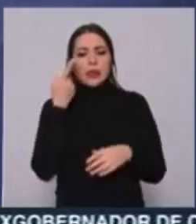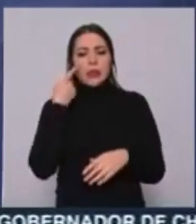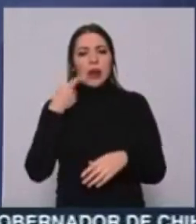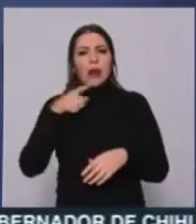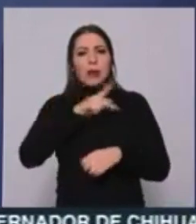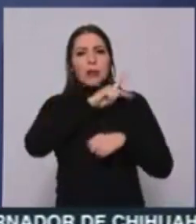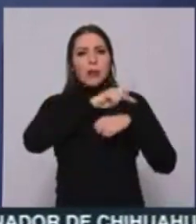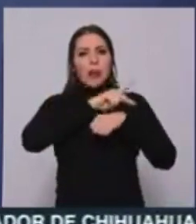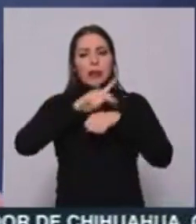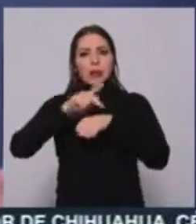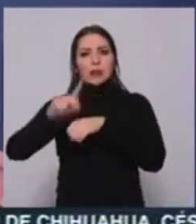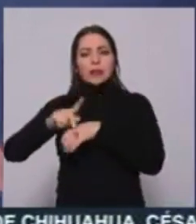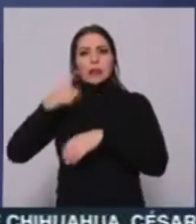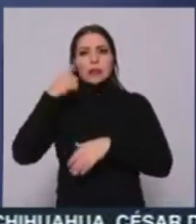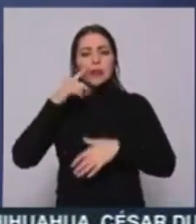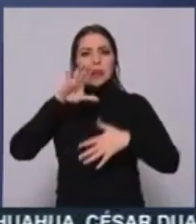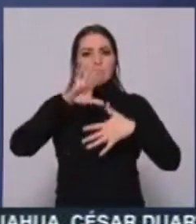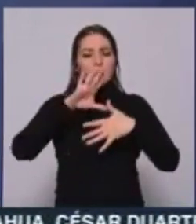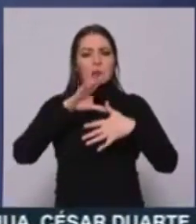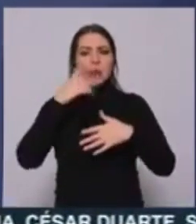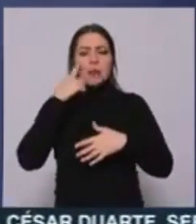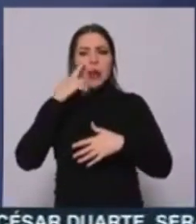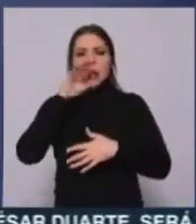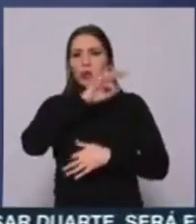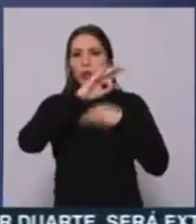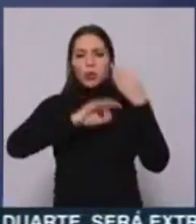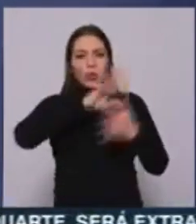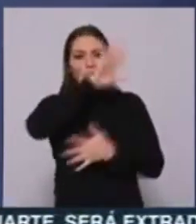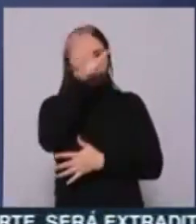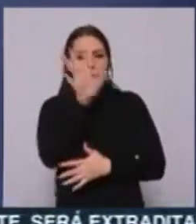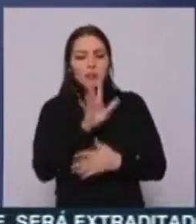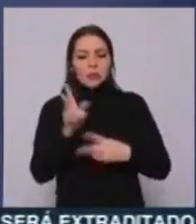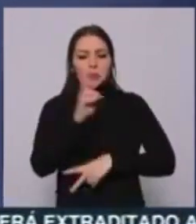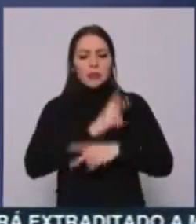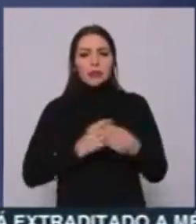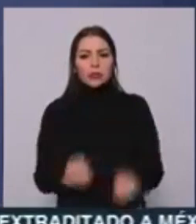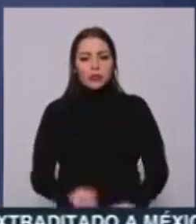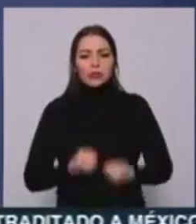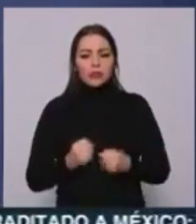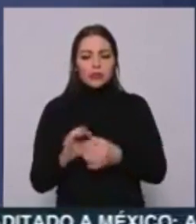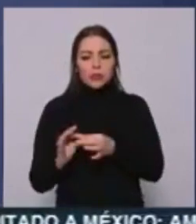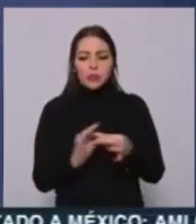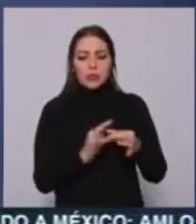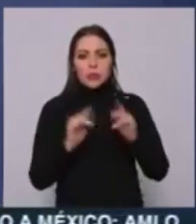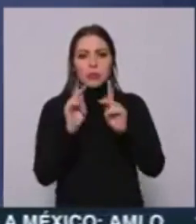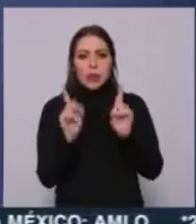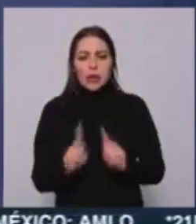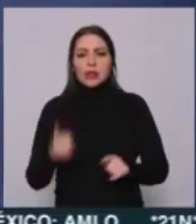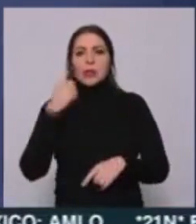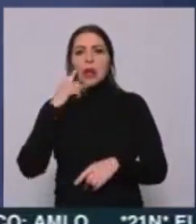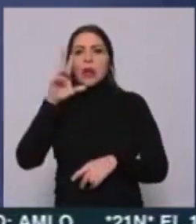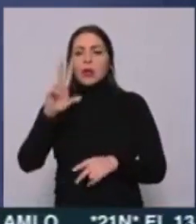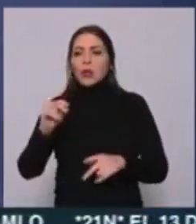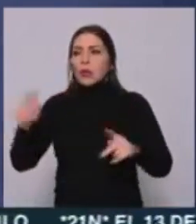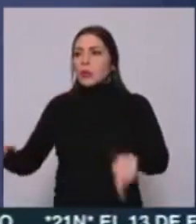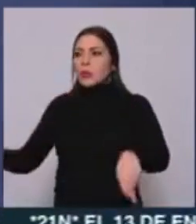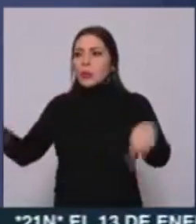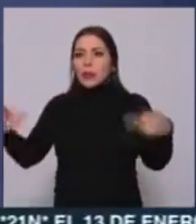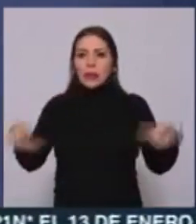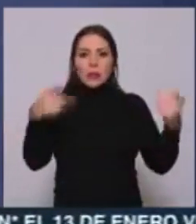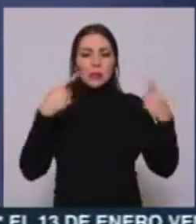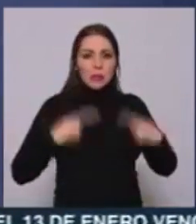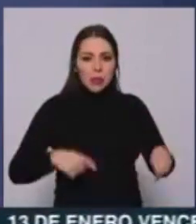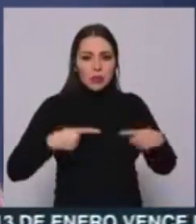América para crear una agenda común de paz que haga frente a problemas como lo son la migración o la trata de personas. María